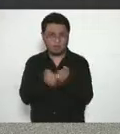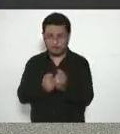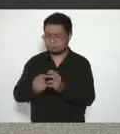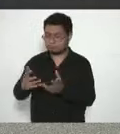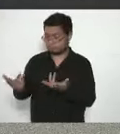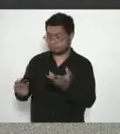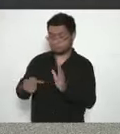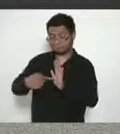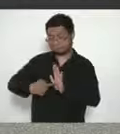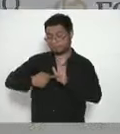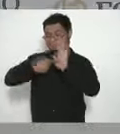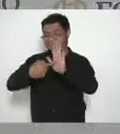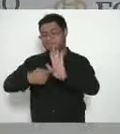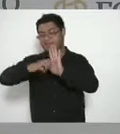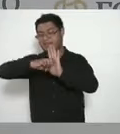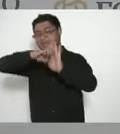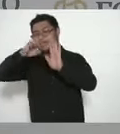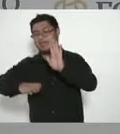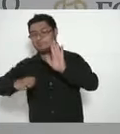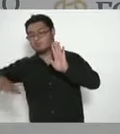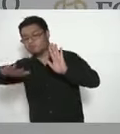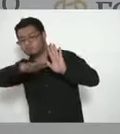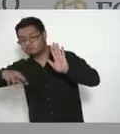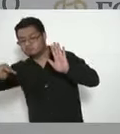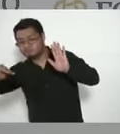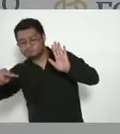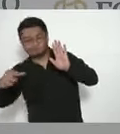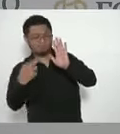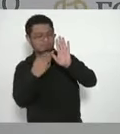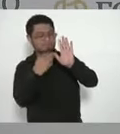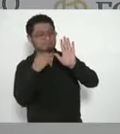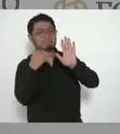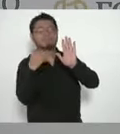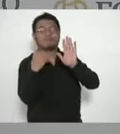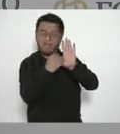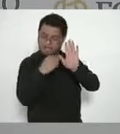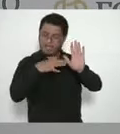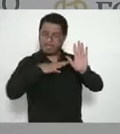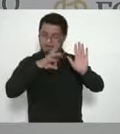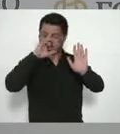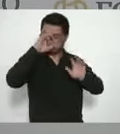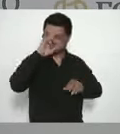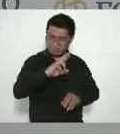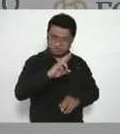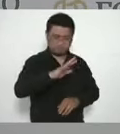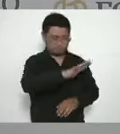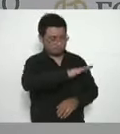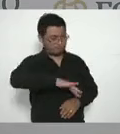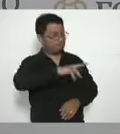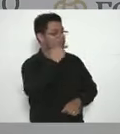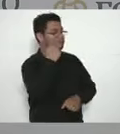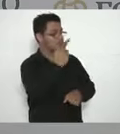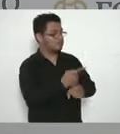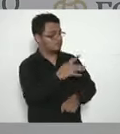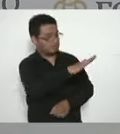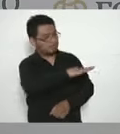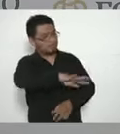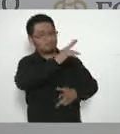en este tiempo se respetó la voluntad del pueblo, que hubo